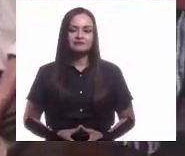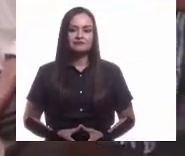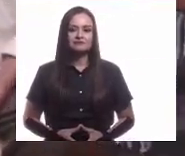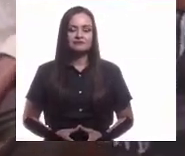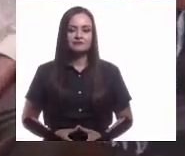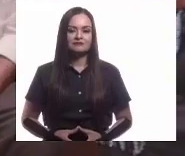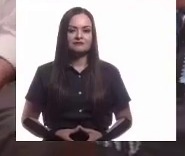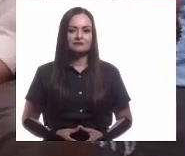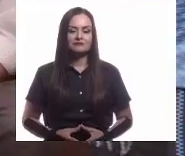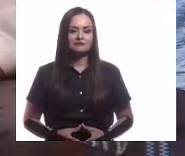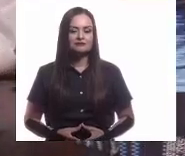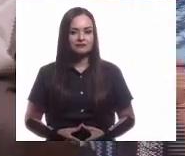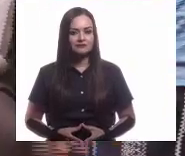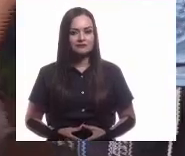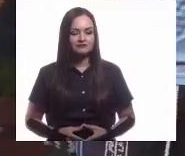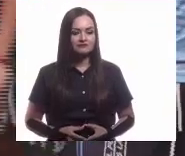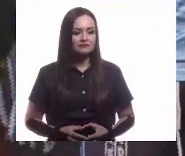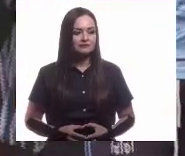Gracias. Acá.